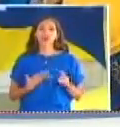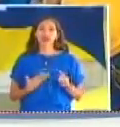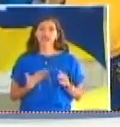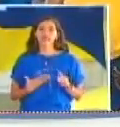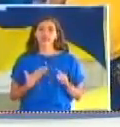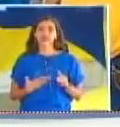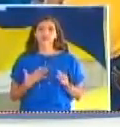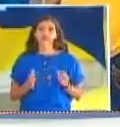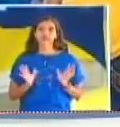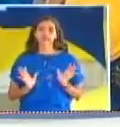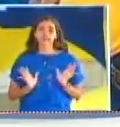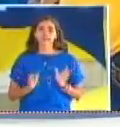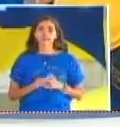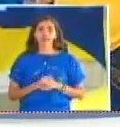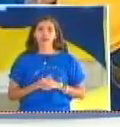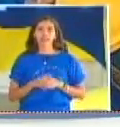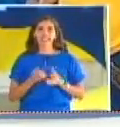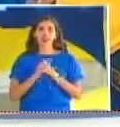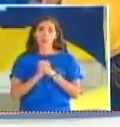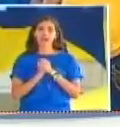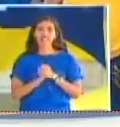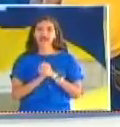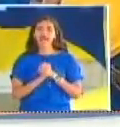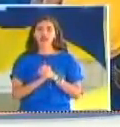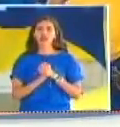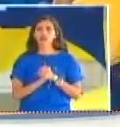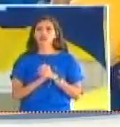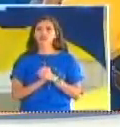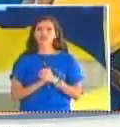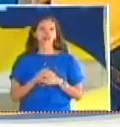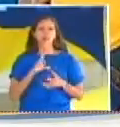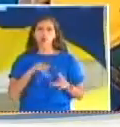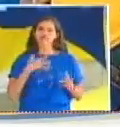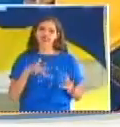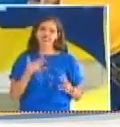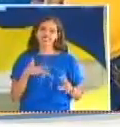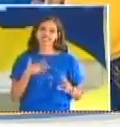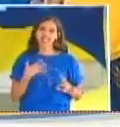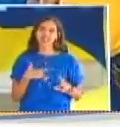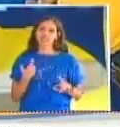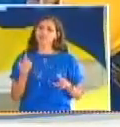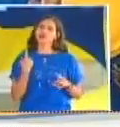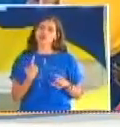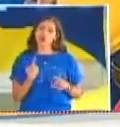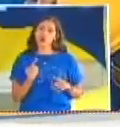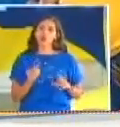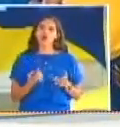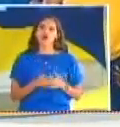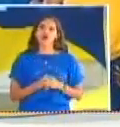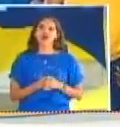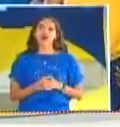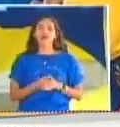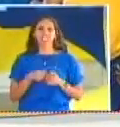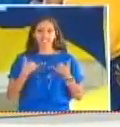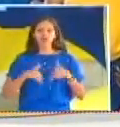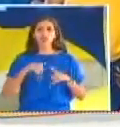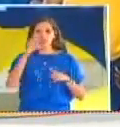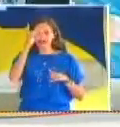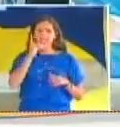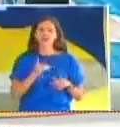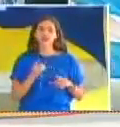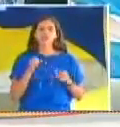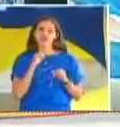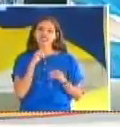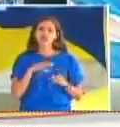corresponsabilidad para que estas compañeras y estos compañeros no se sientan abrumados, porque cada hijo o hija con discapacidad es una